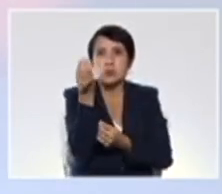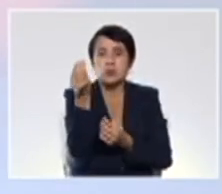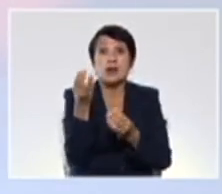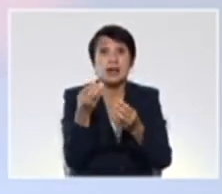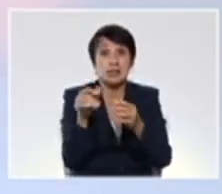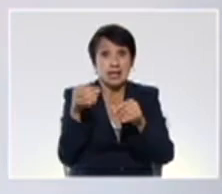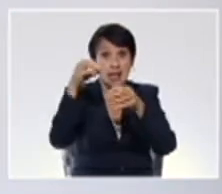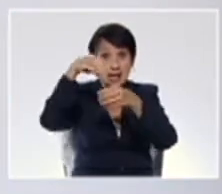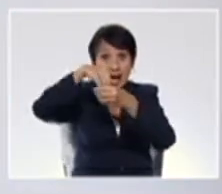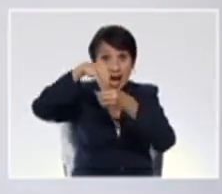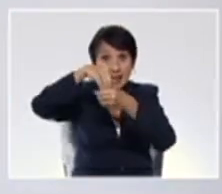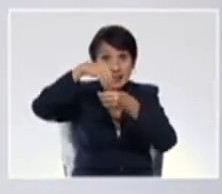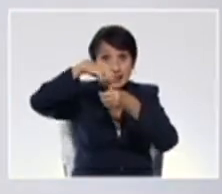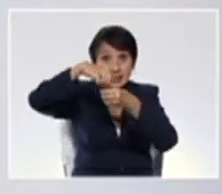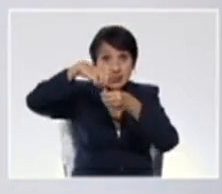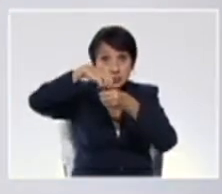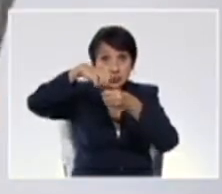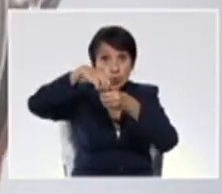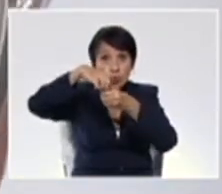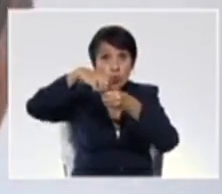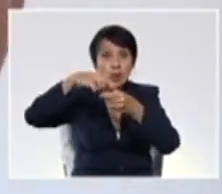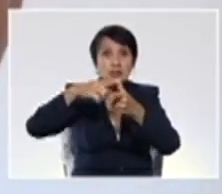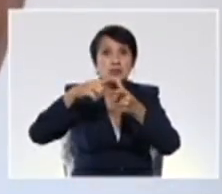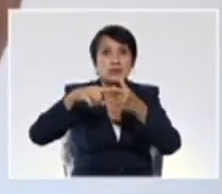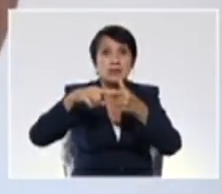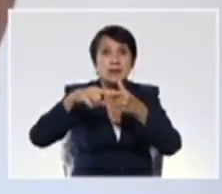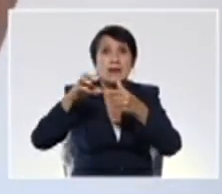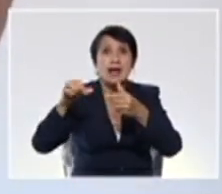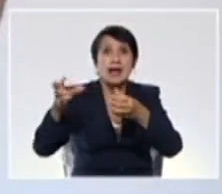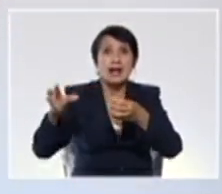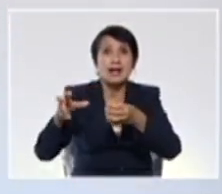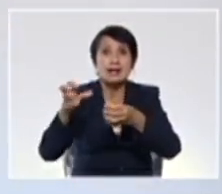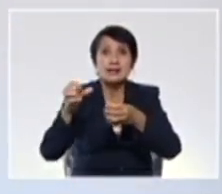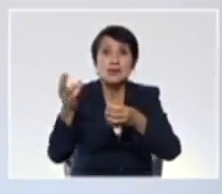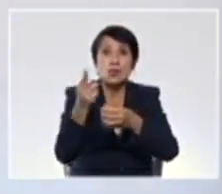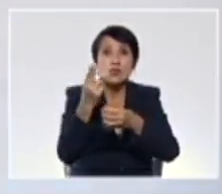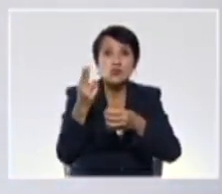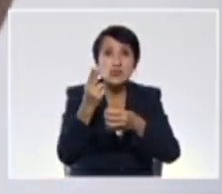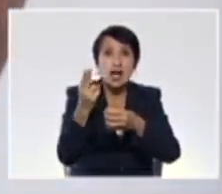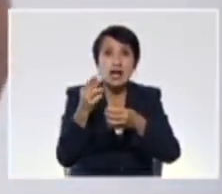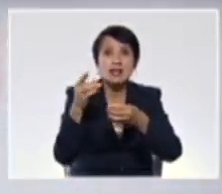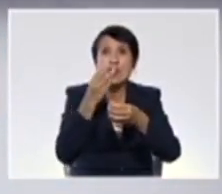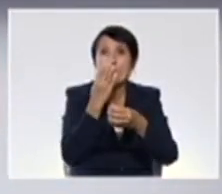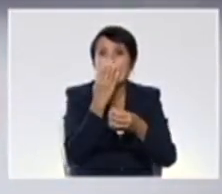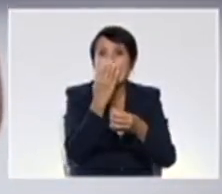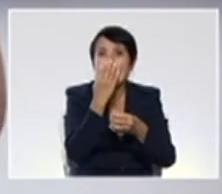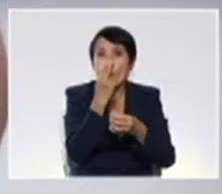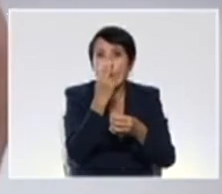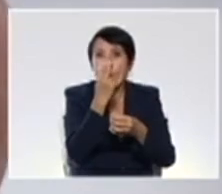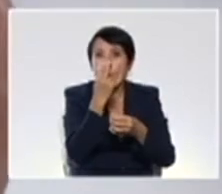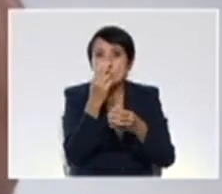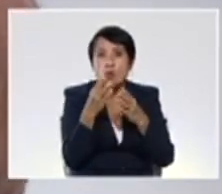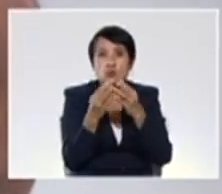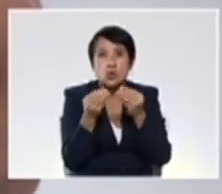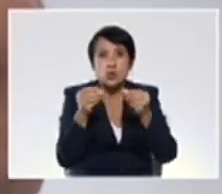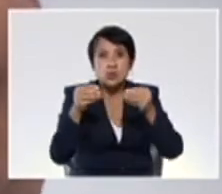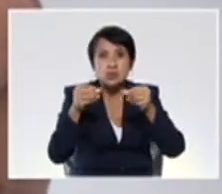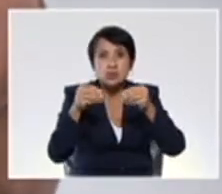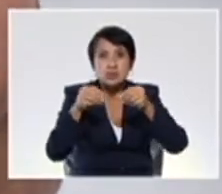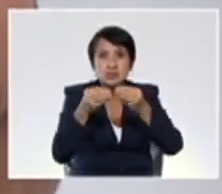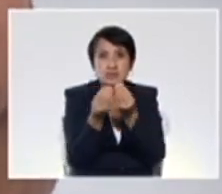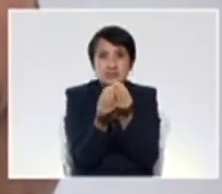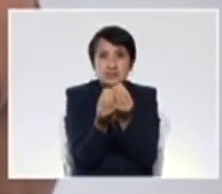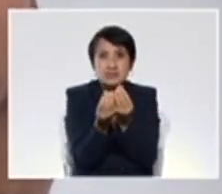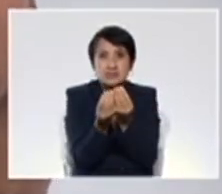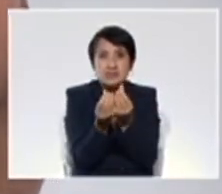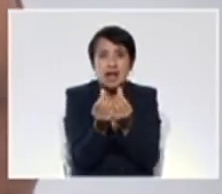que queda allí es el que yo voy entonces a tomar allí, perfecto. Ese polvillo que están viendo allí es al que yo le voy a